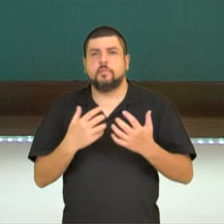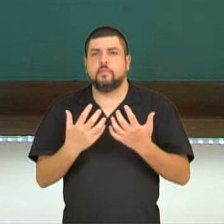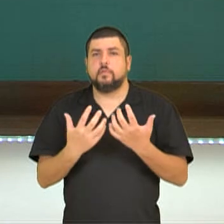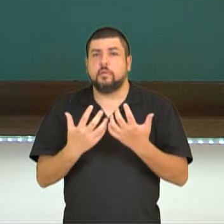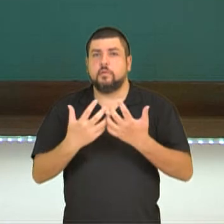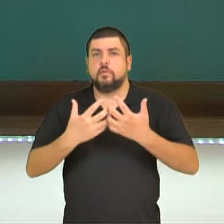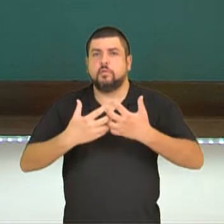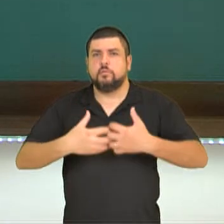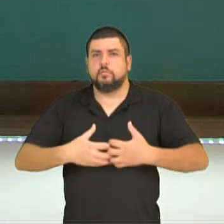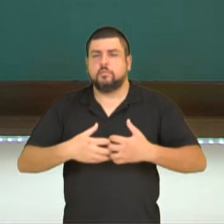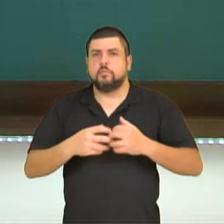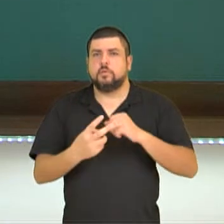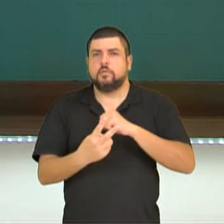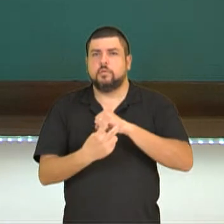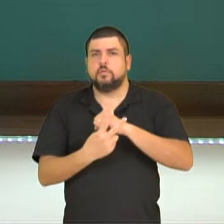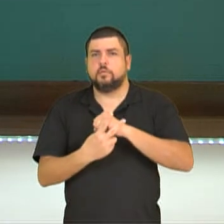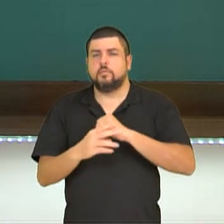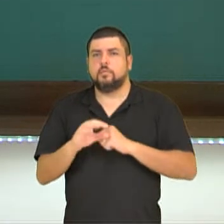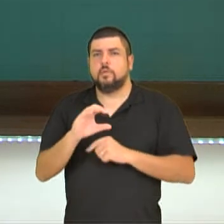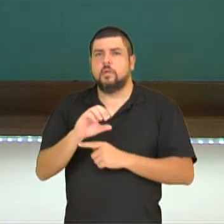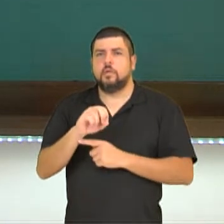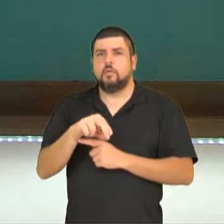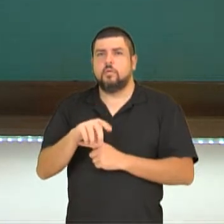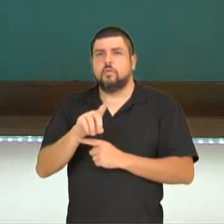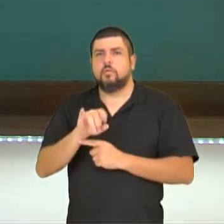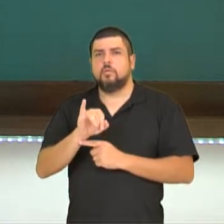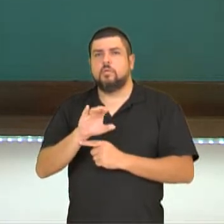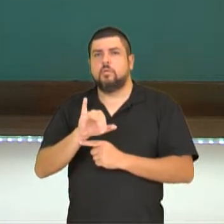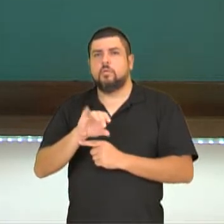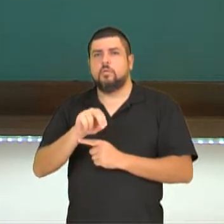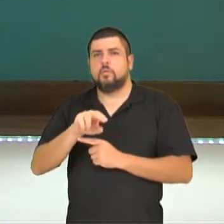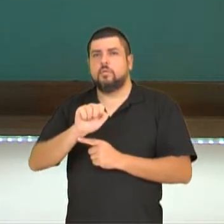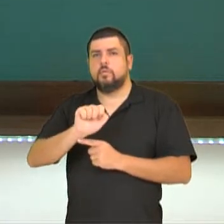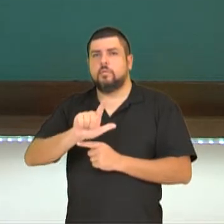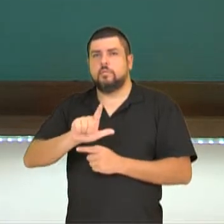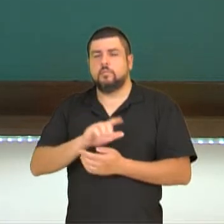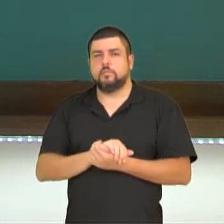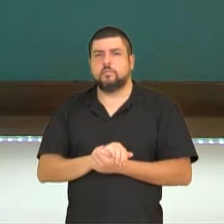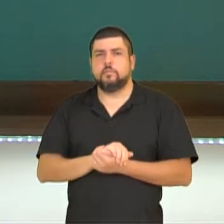dos condicionais, funções de los condicionales